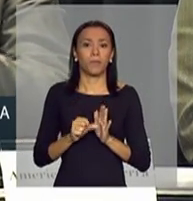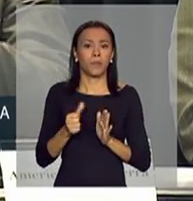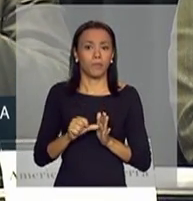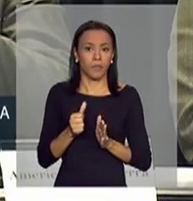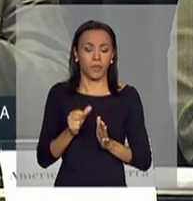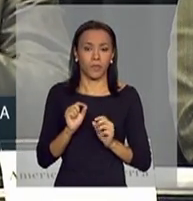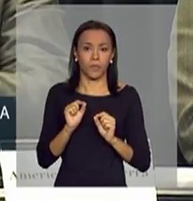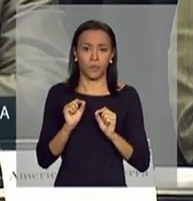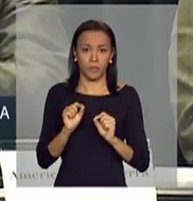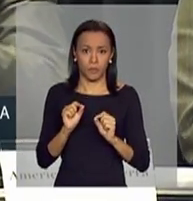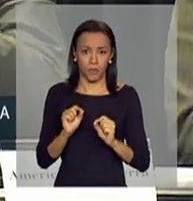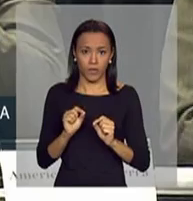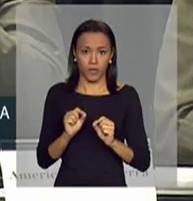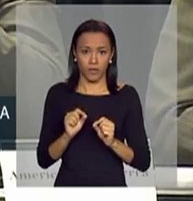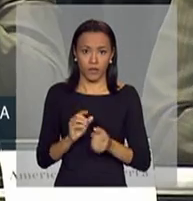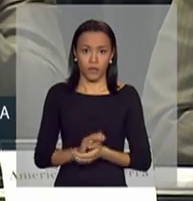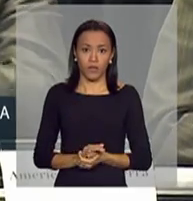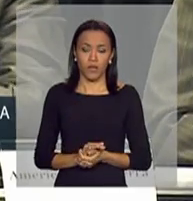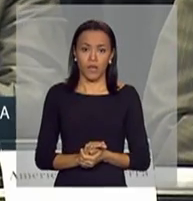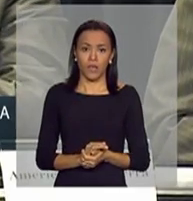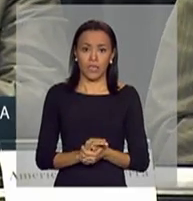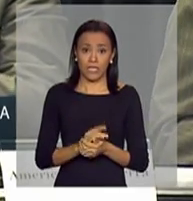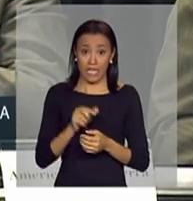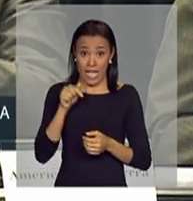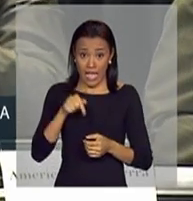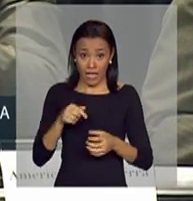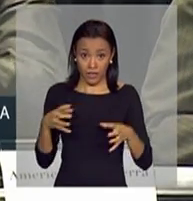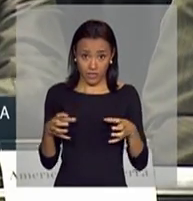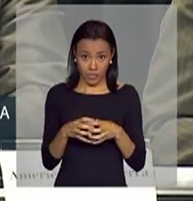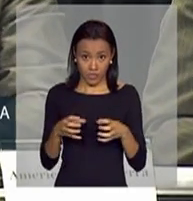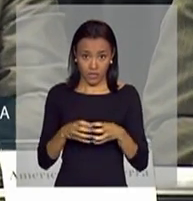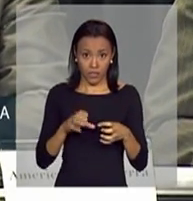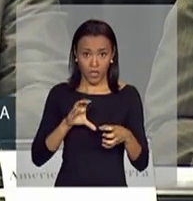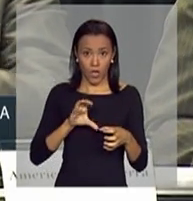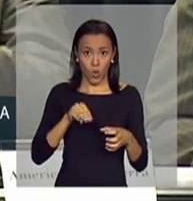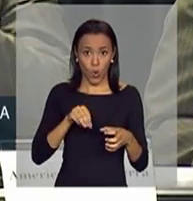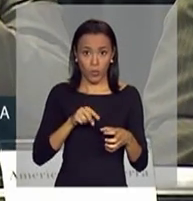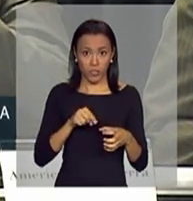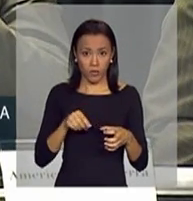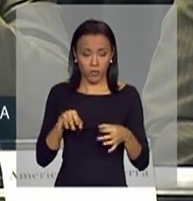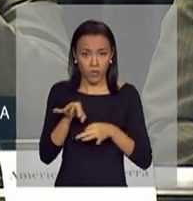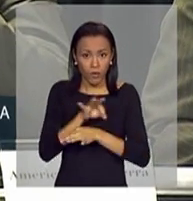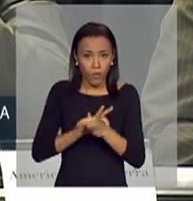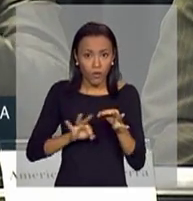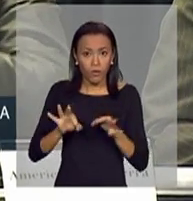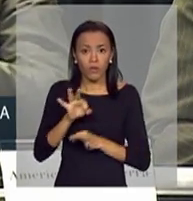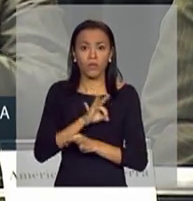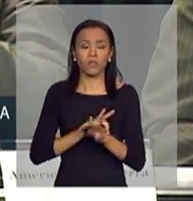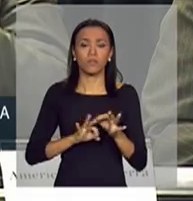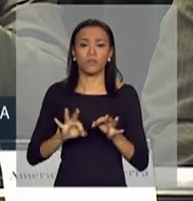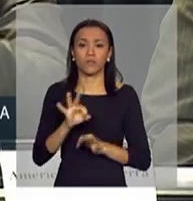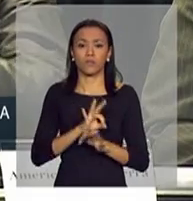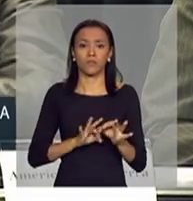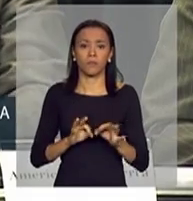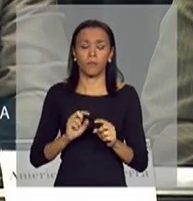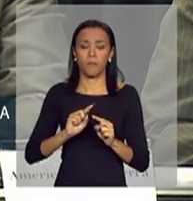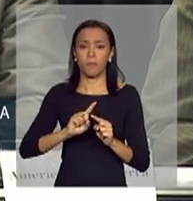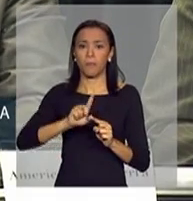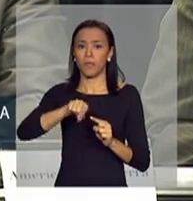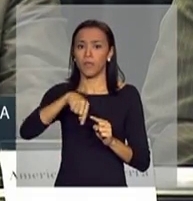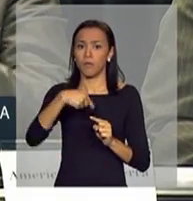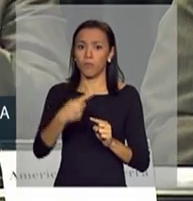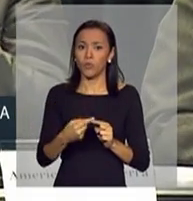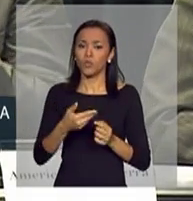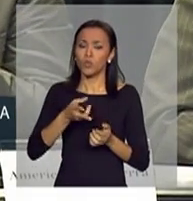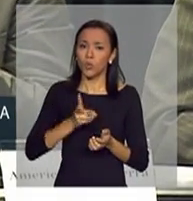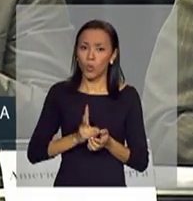andamiaje burocrático, esa organización que le permitiera el día después de hacer un trabajo